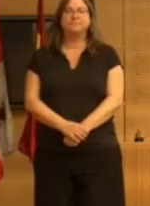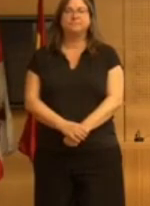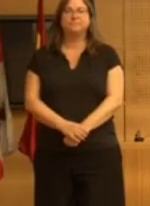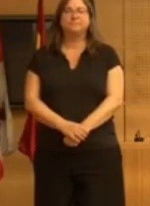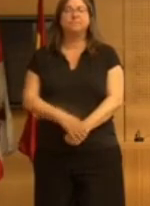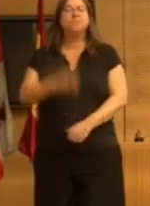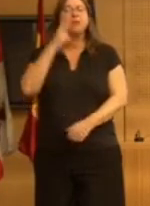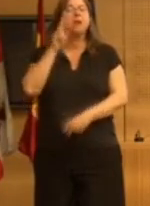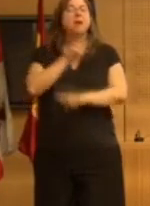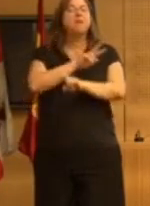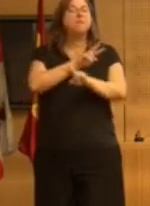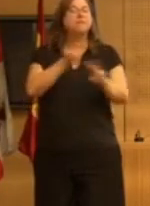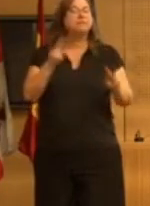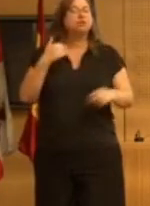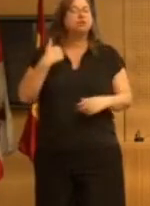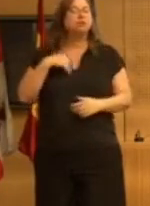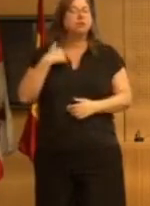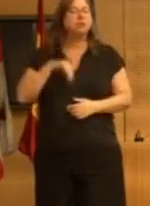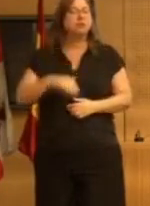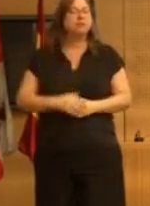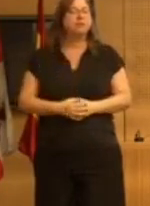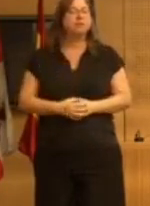¿Habéis visto los...